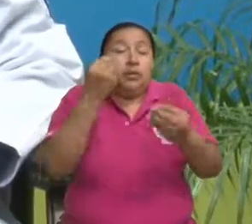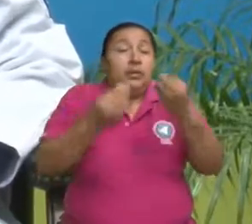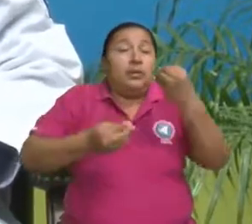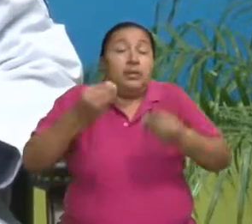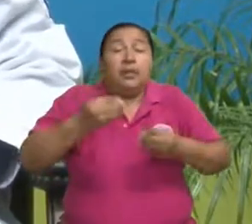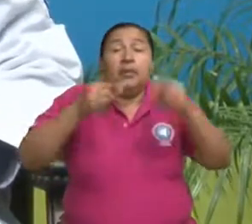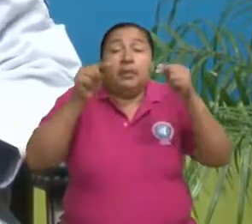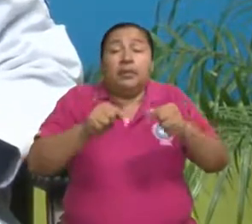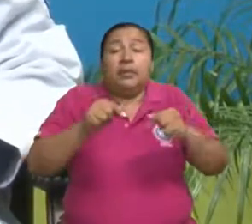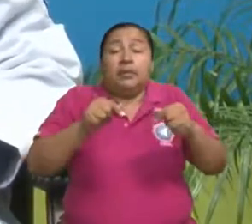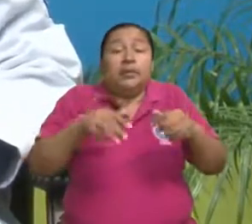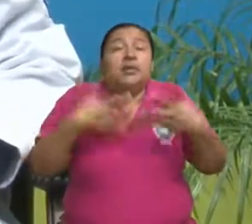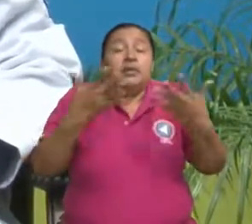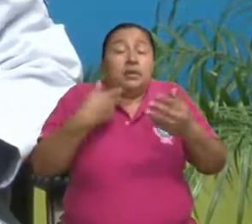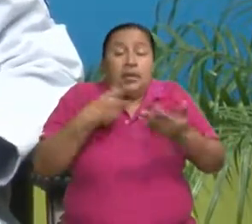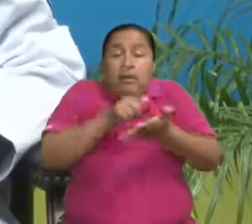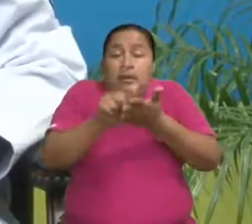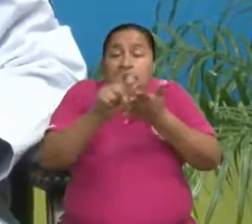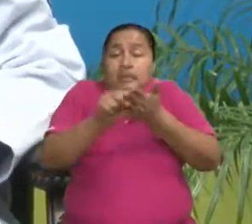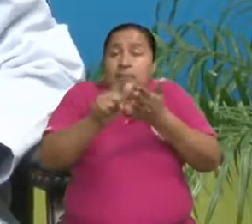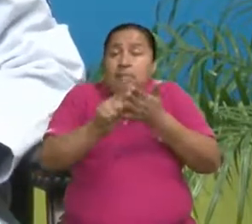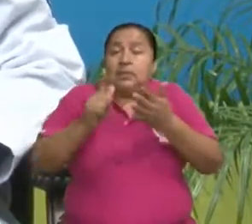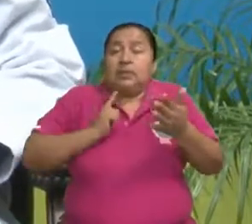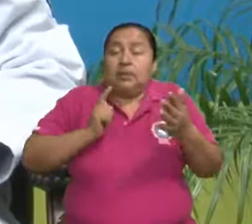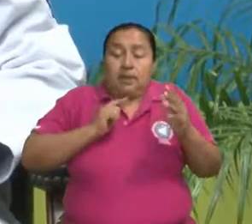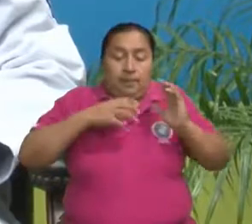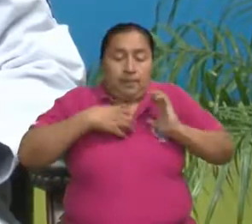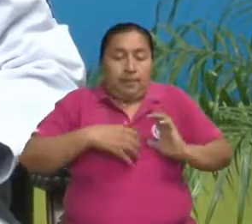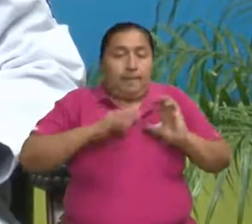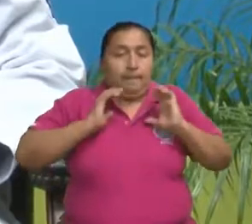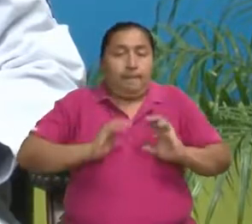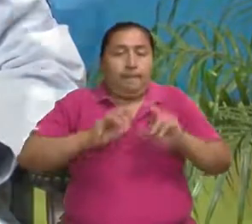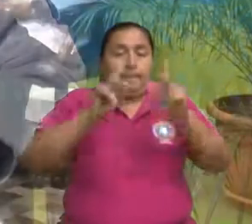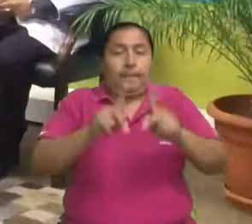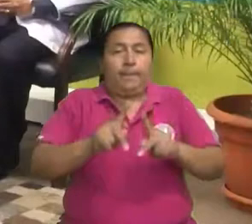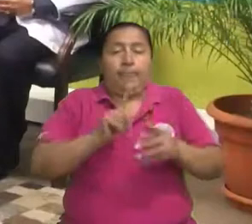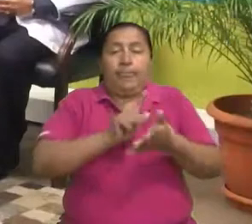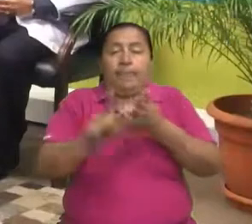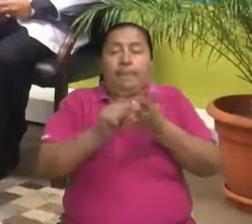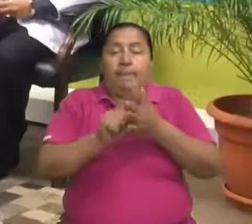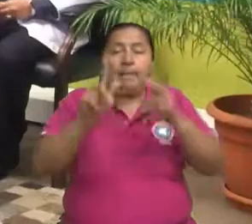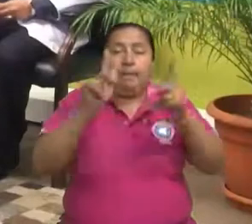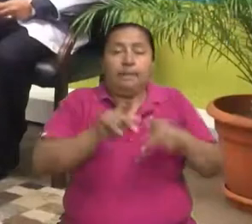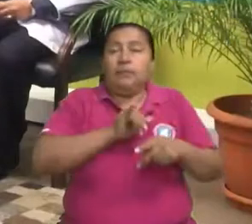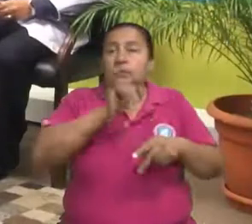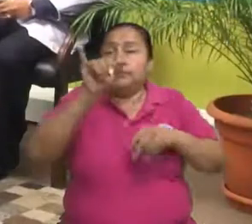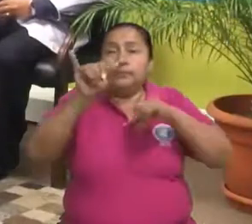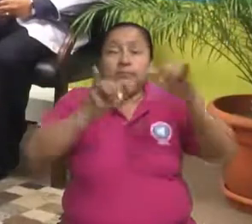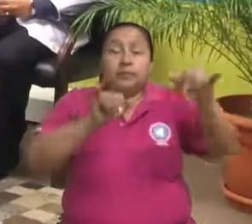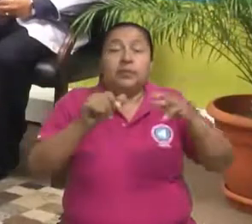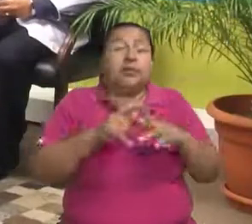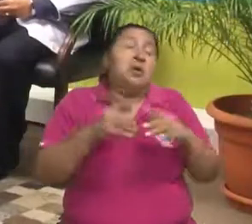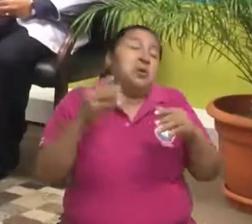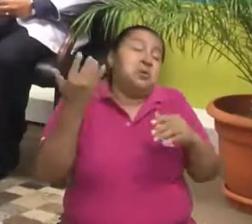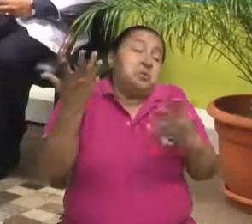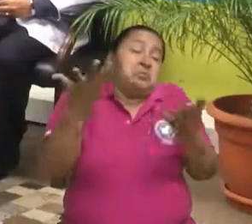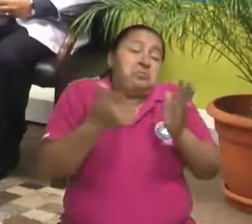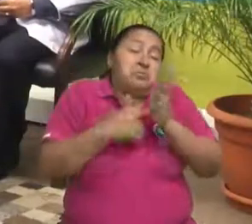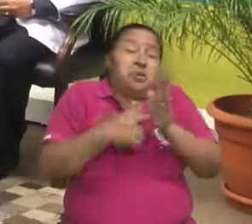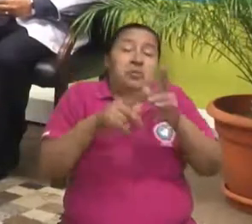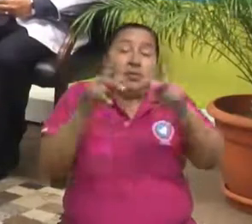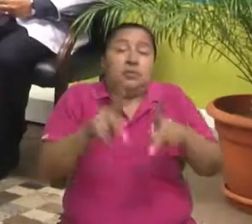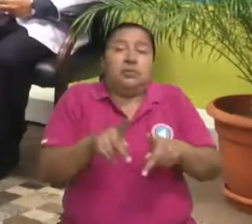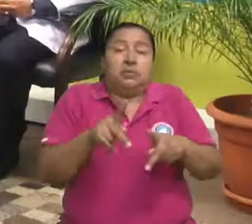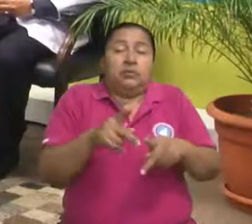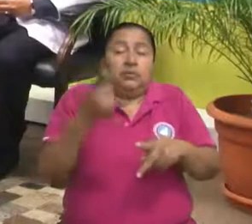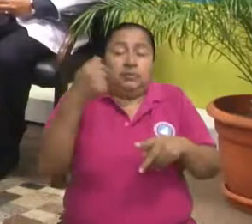de la higiene que tiene la persona de las vías aéreas. Si el paciente o la persona